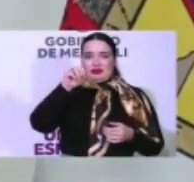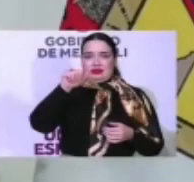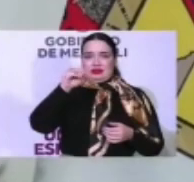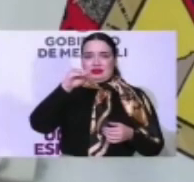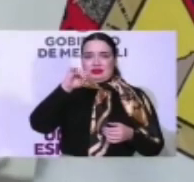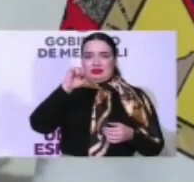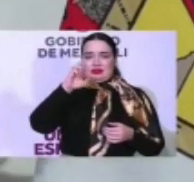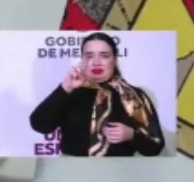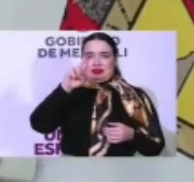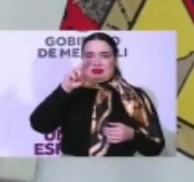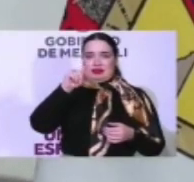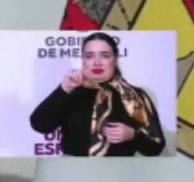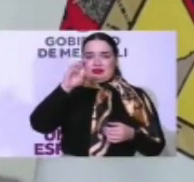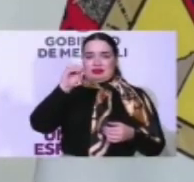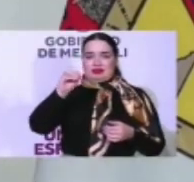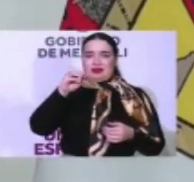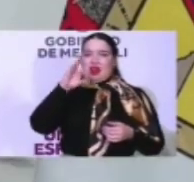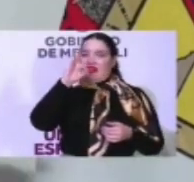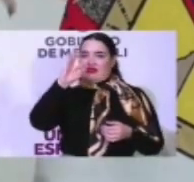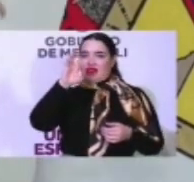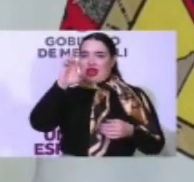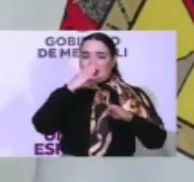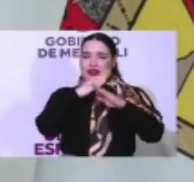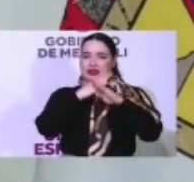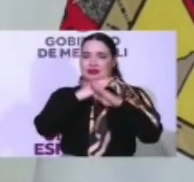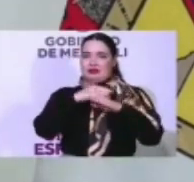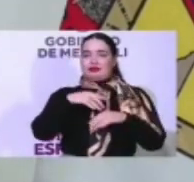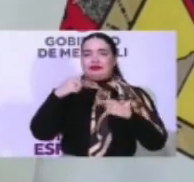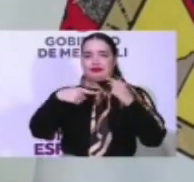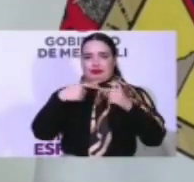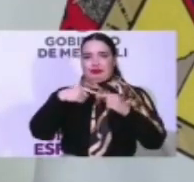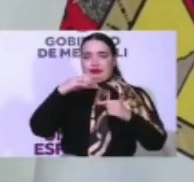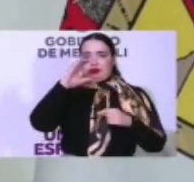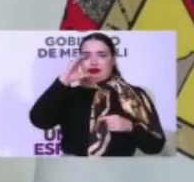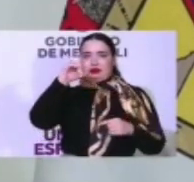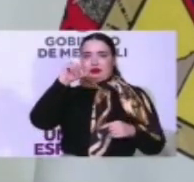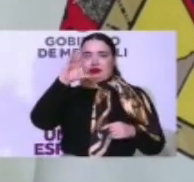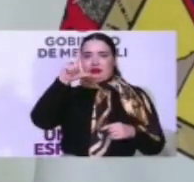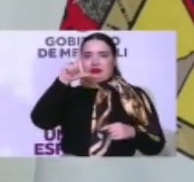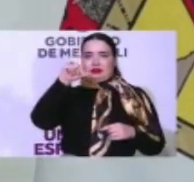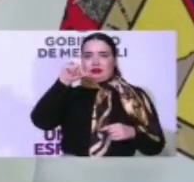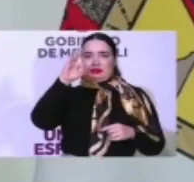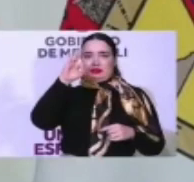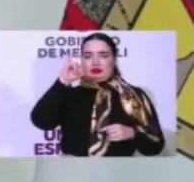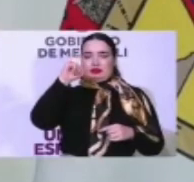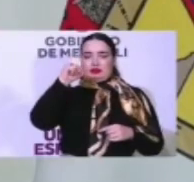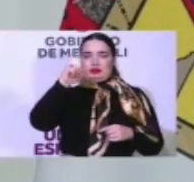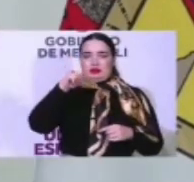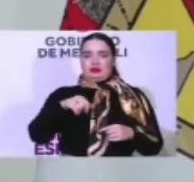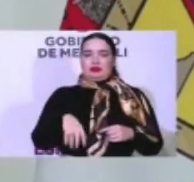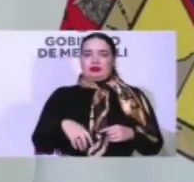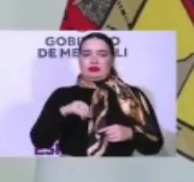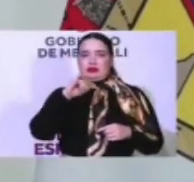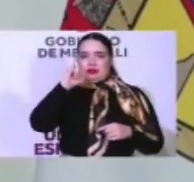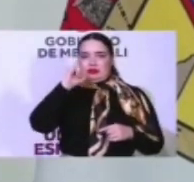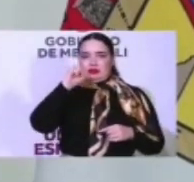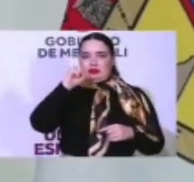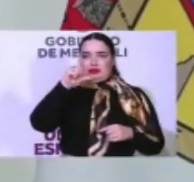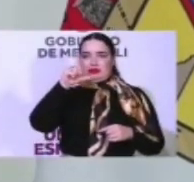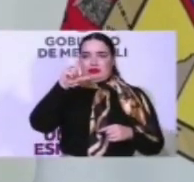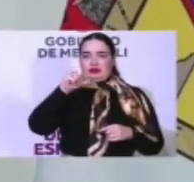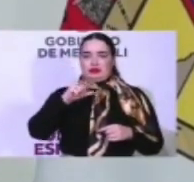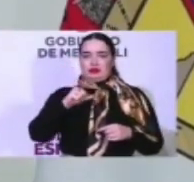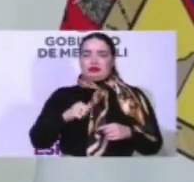Estrellas. ¿Mande? Isla de las Estrellas, presidente. Sí, que están dentro del FEC y el Palenque, pues. Pero no de todo Mexicali, yo no puedo censurar de ninguna